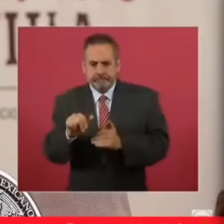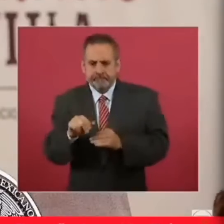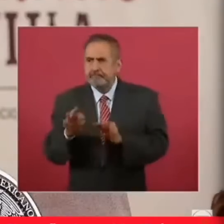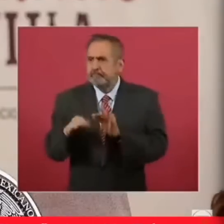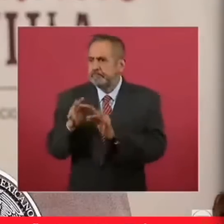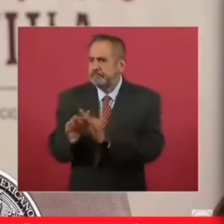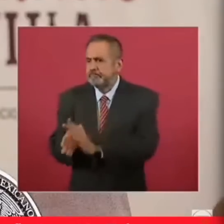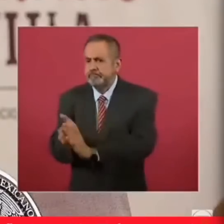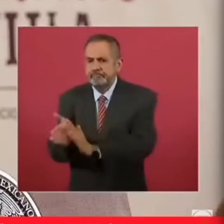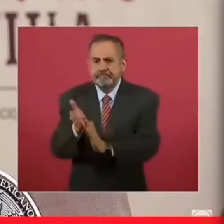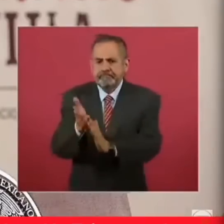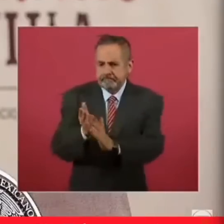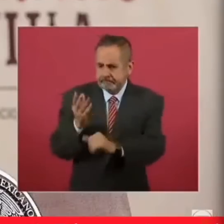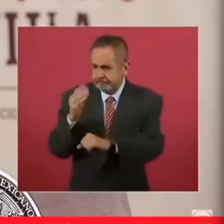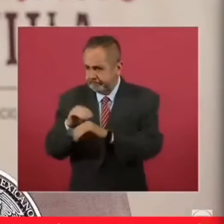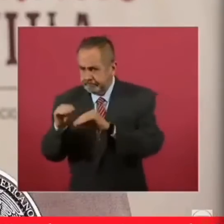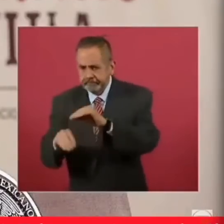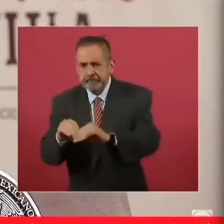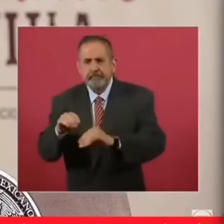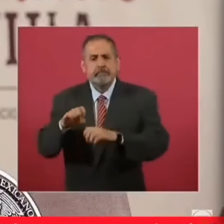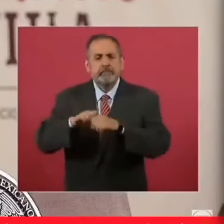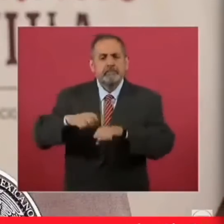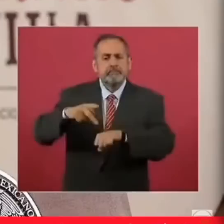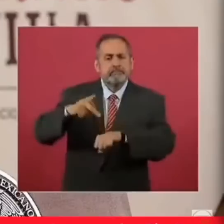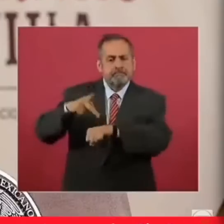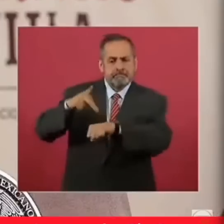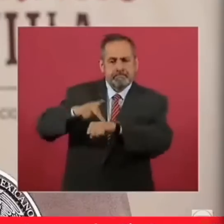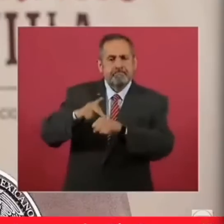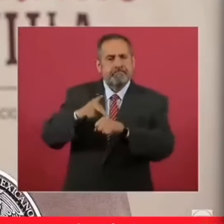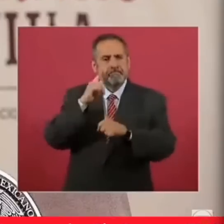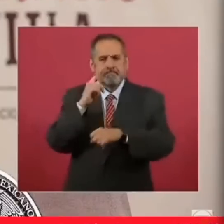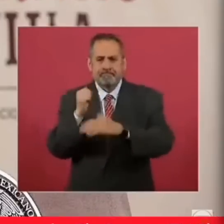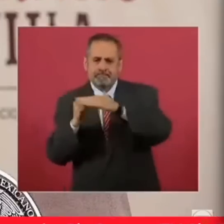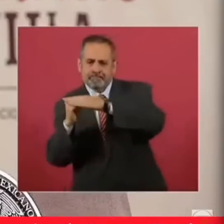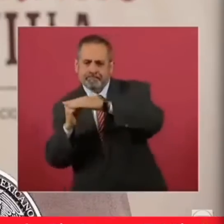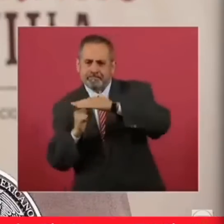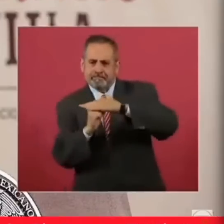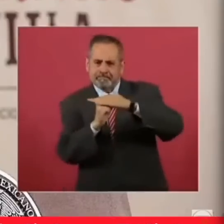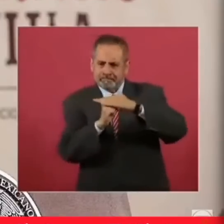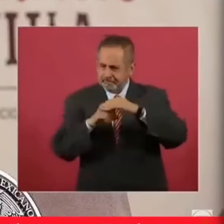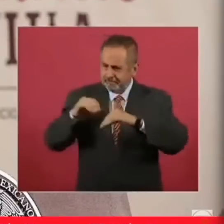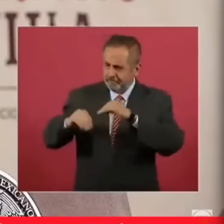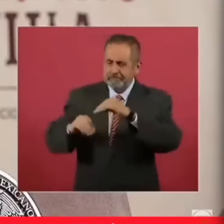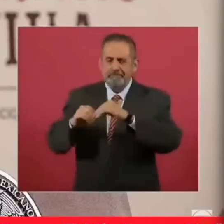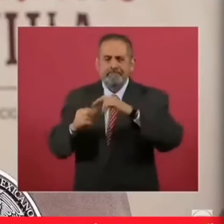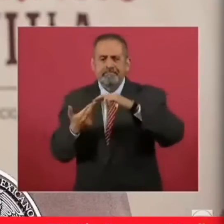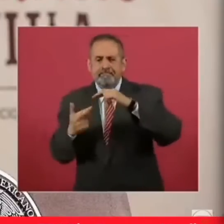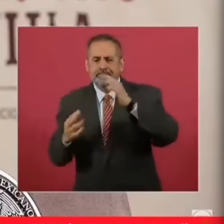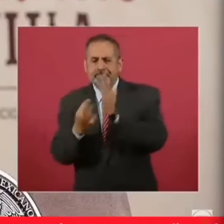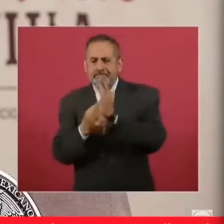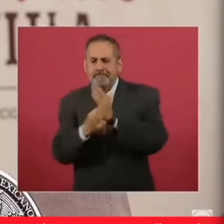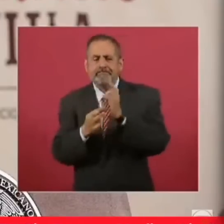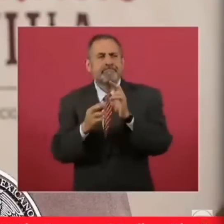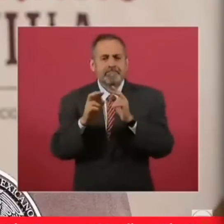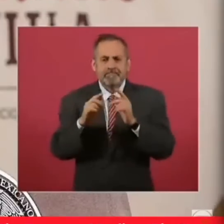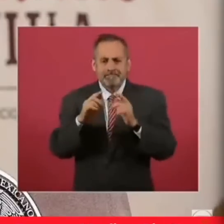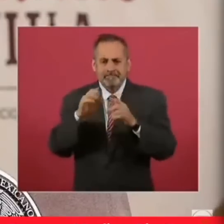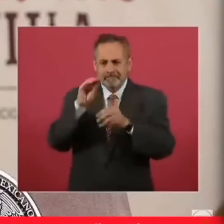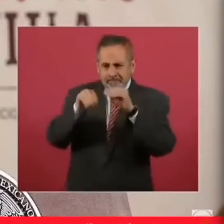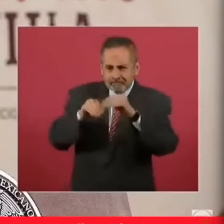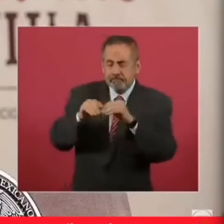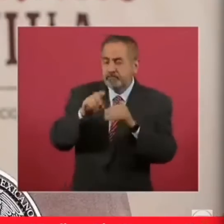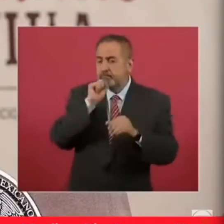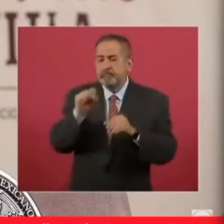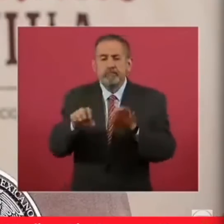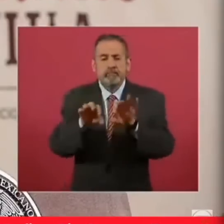de los trabajos, tales como el colado de concreto de columnas, la colocación de viguete y bovedilla de la planta baja, así como la colocación de